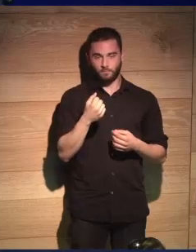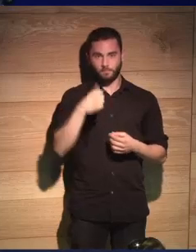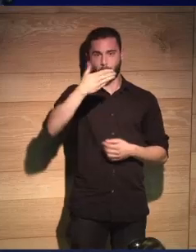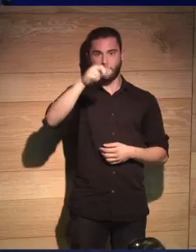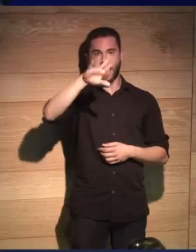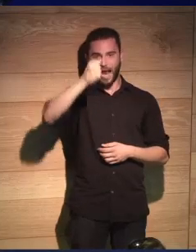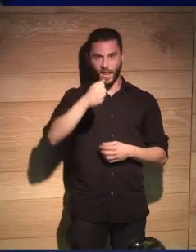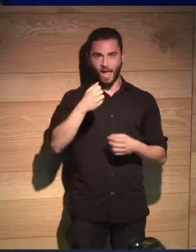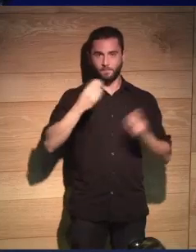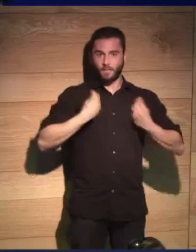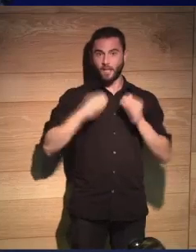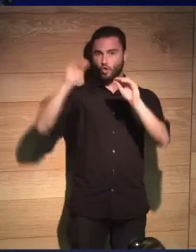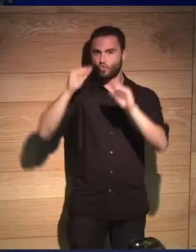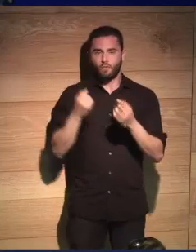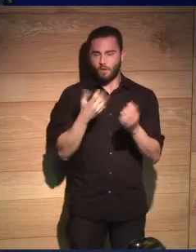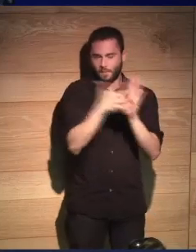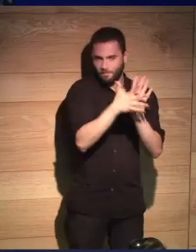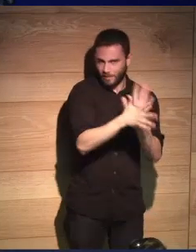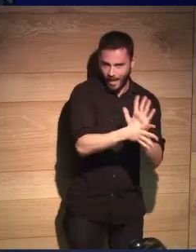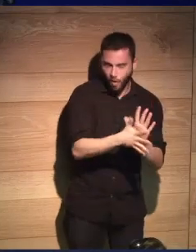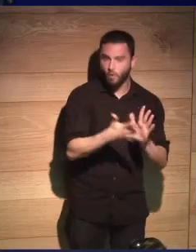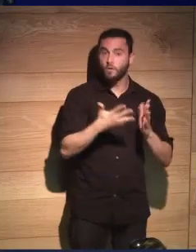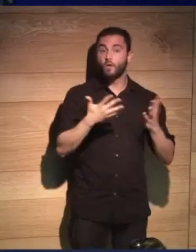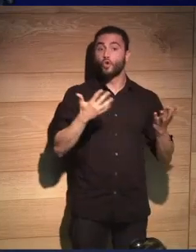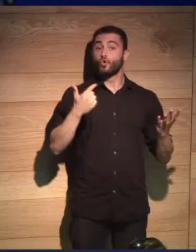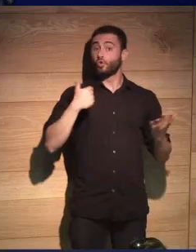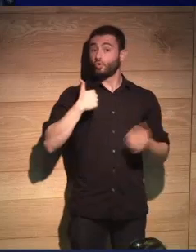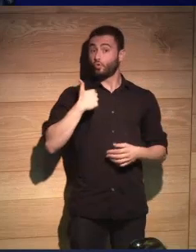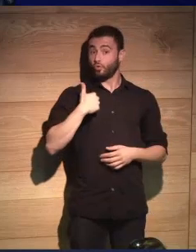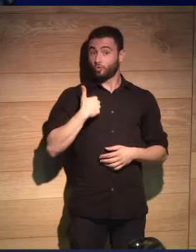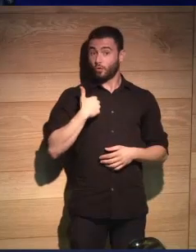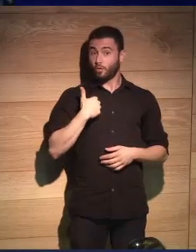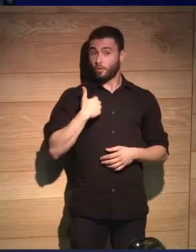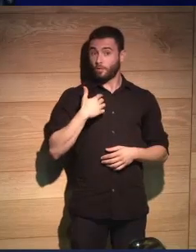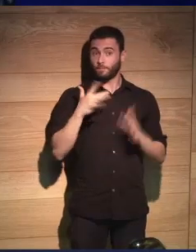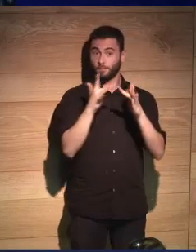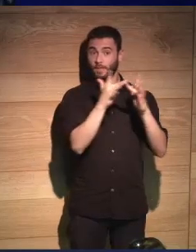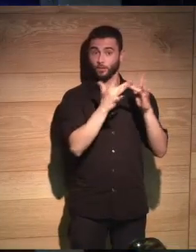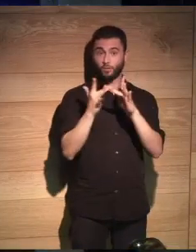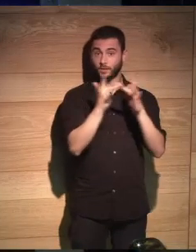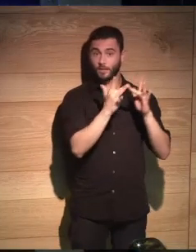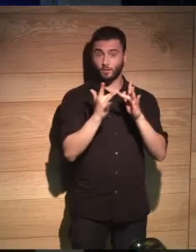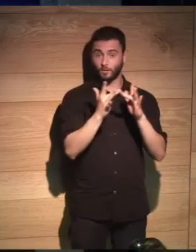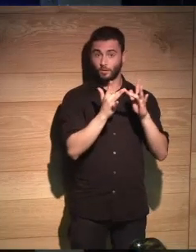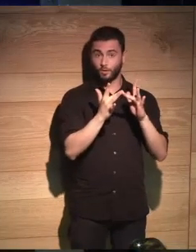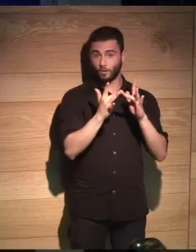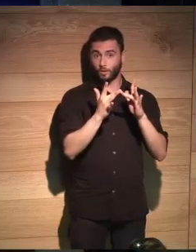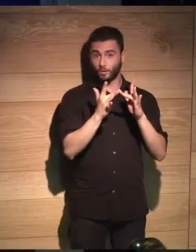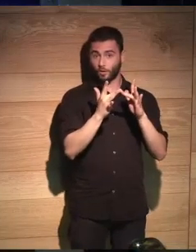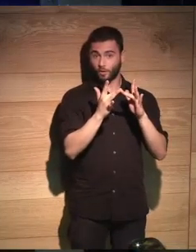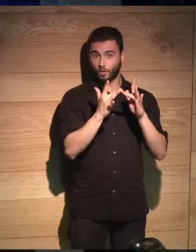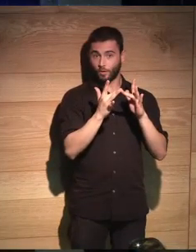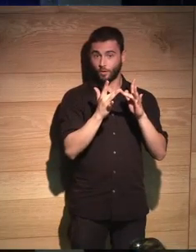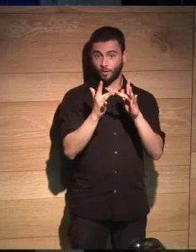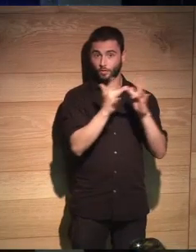Barea, de Ilsa Kursar. Voy a contar mi relación. Primero, la relación fue la